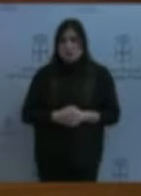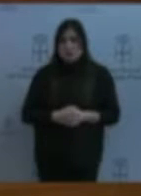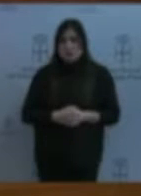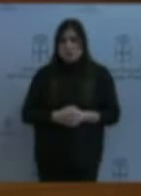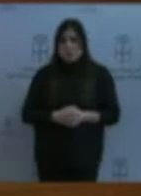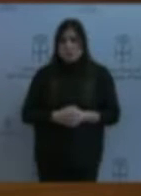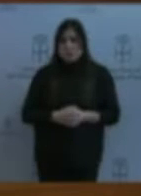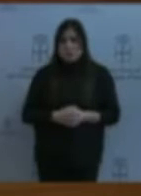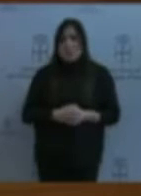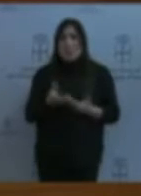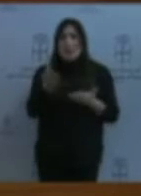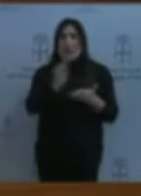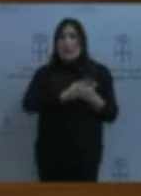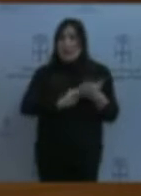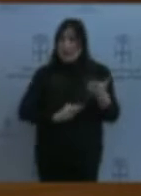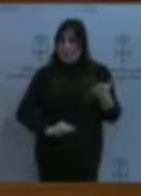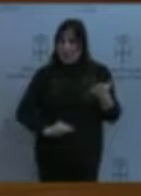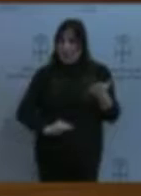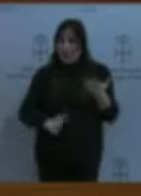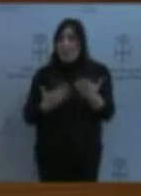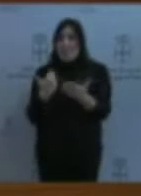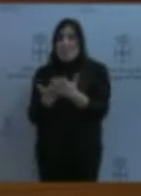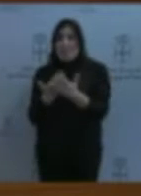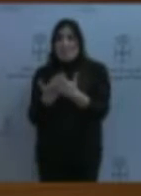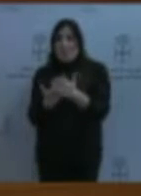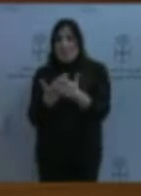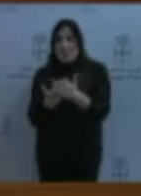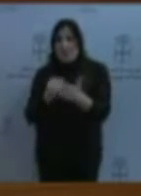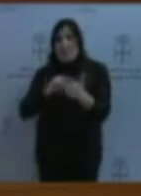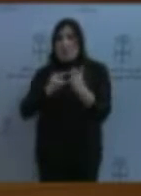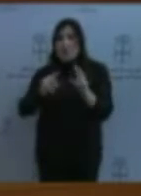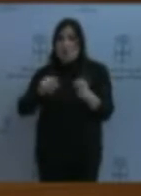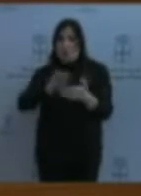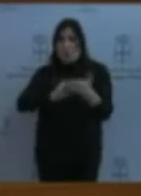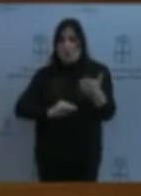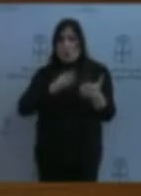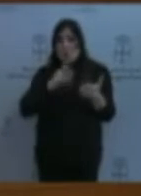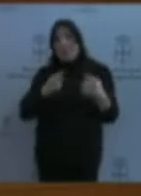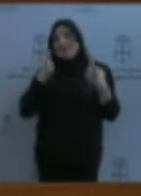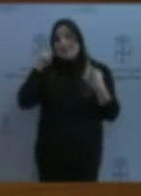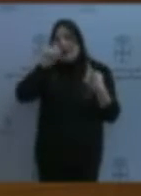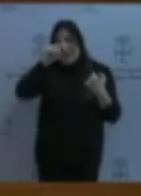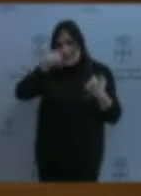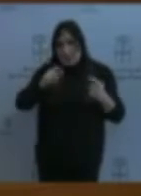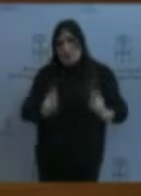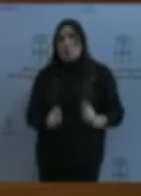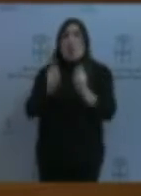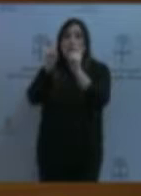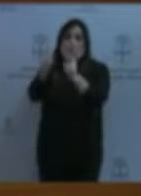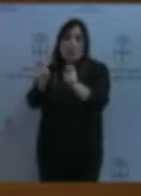Encargar la redacción de un nuevo proyecto con la intención de licitarlo este año, lógicamente, cuando acabe, sin ningún tipo de